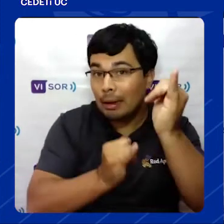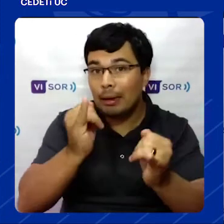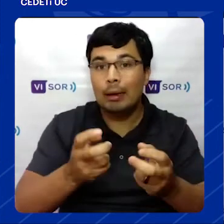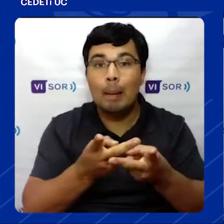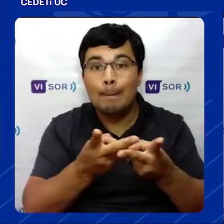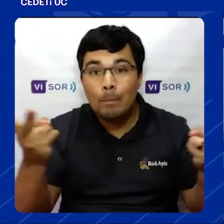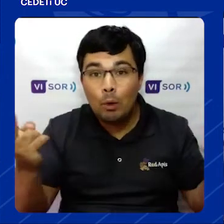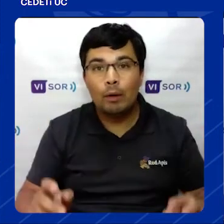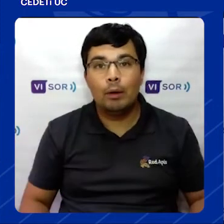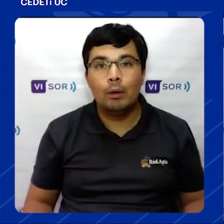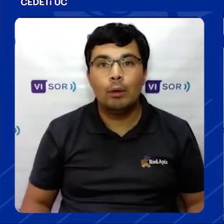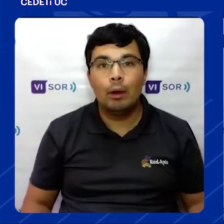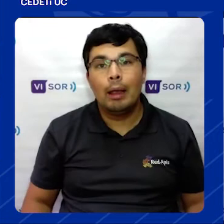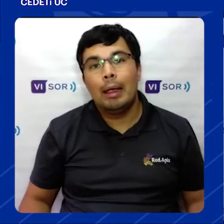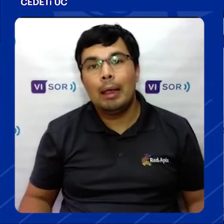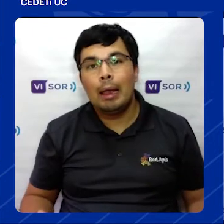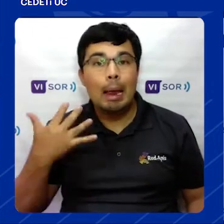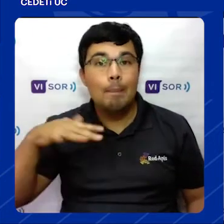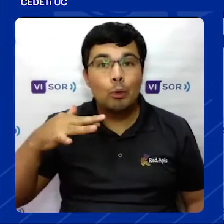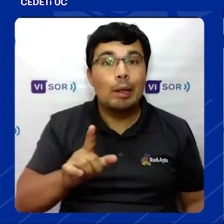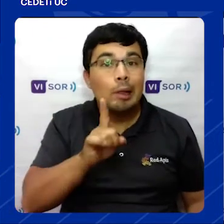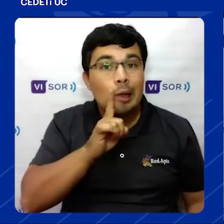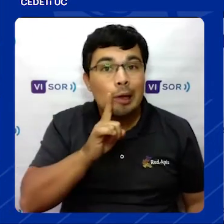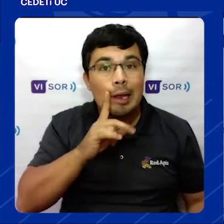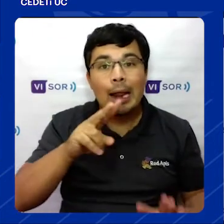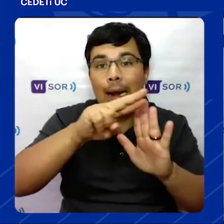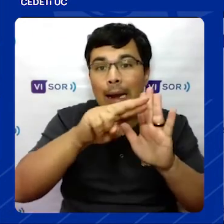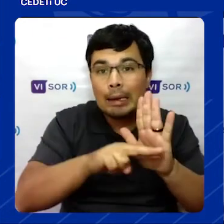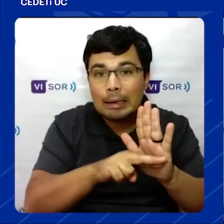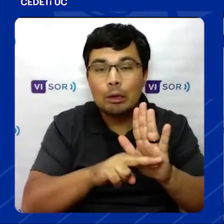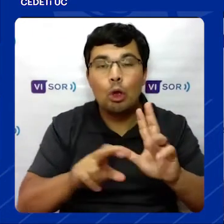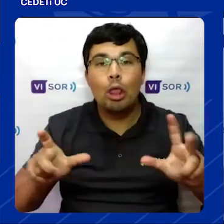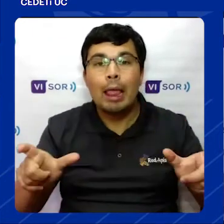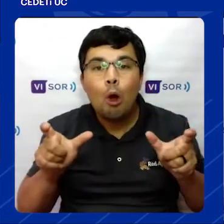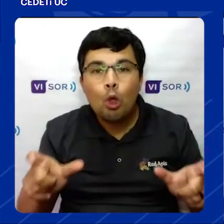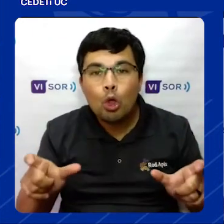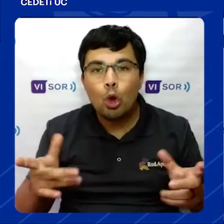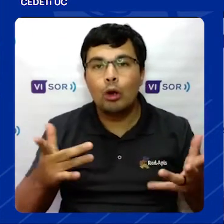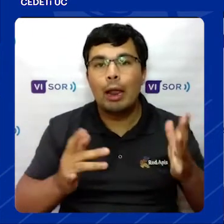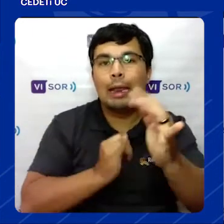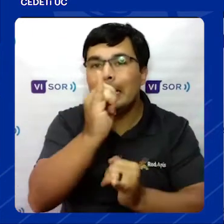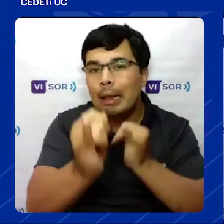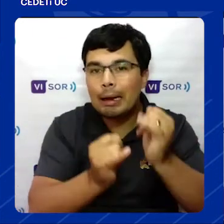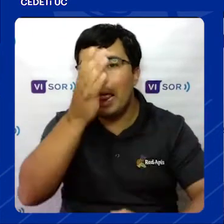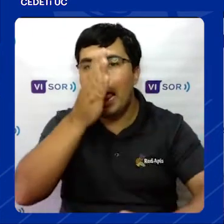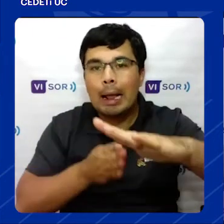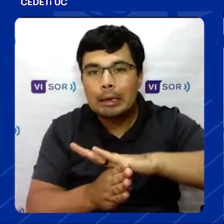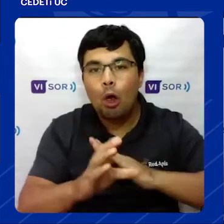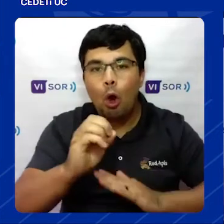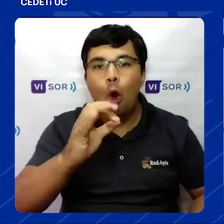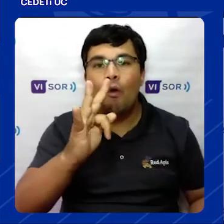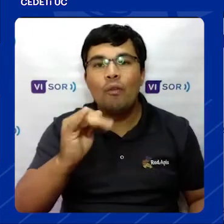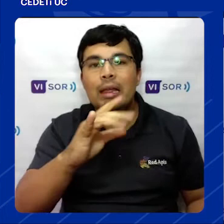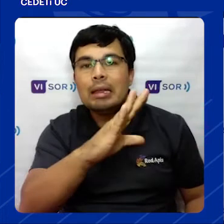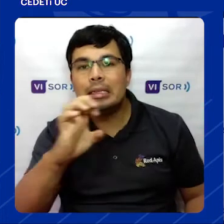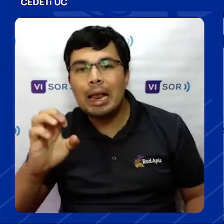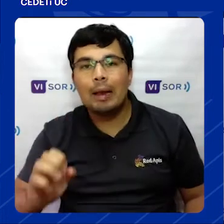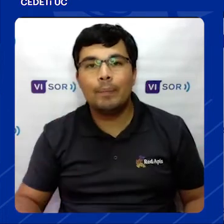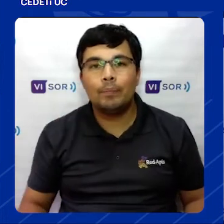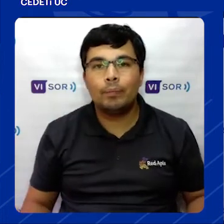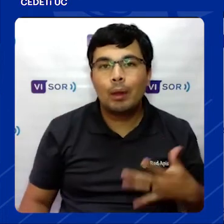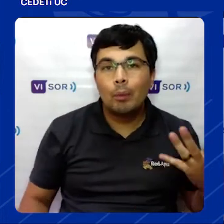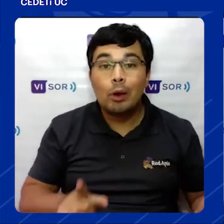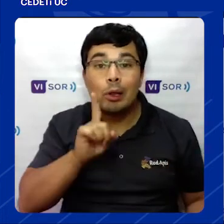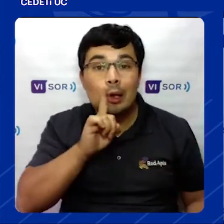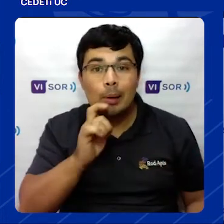súper importante contar con los requisitos de manejo de Internet, ¿cierto? Acceso a Office, ese tipo de cosas, porque vamos a